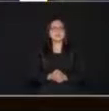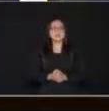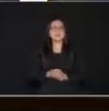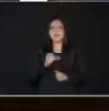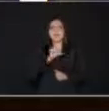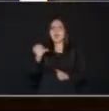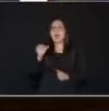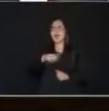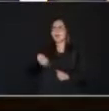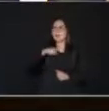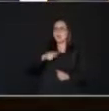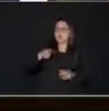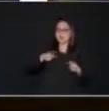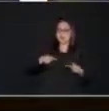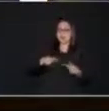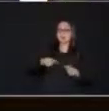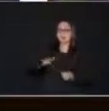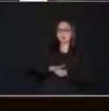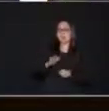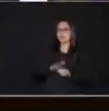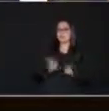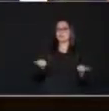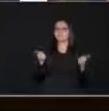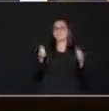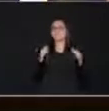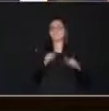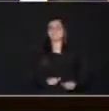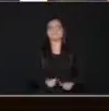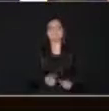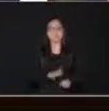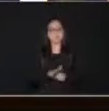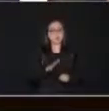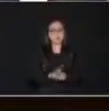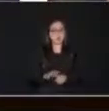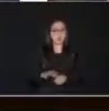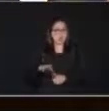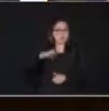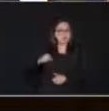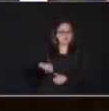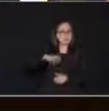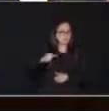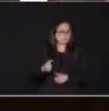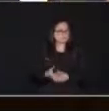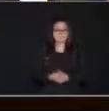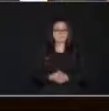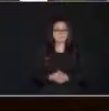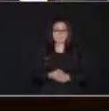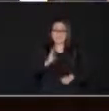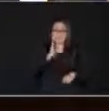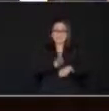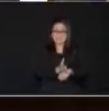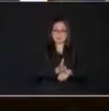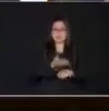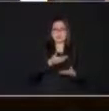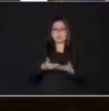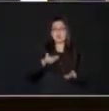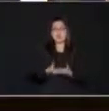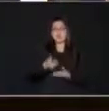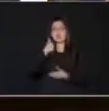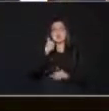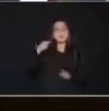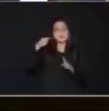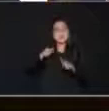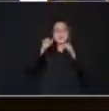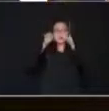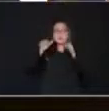estoy de acuerdo y comparto con él de un verdadero combate a la corrupción. Ojalá que se pueda dar. A ver si de verdad se va